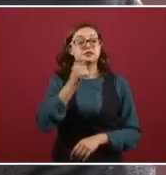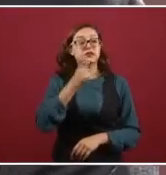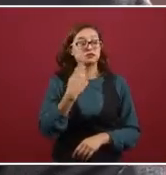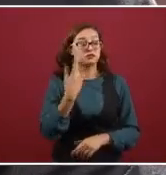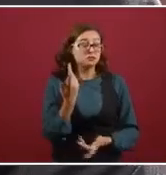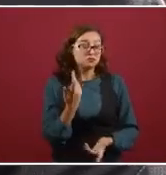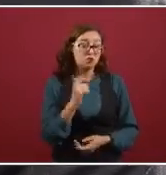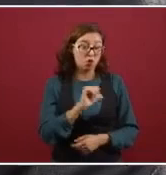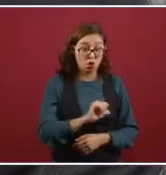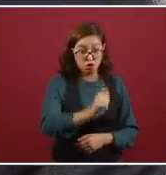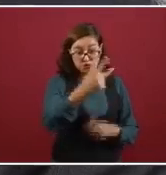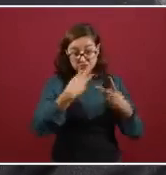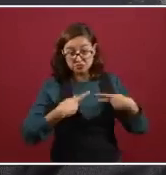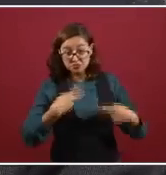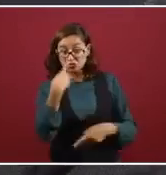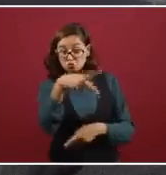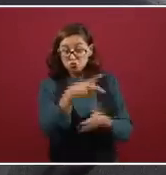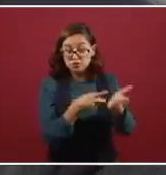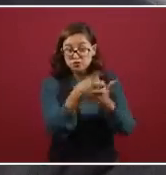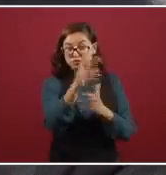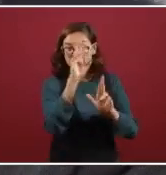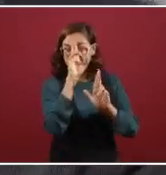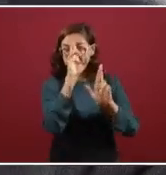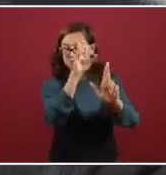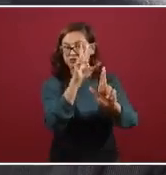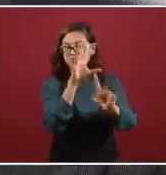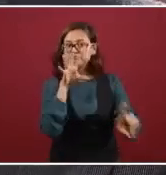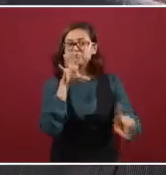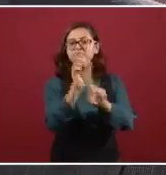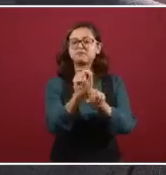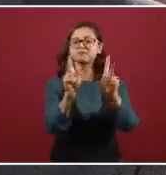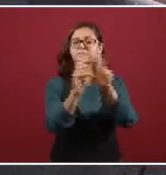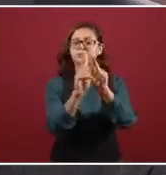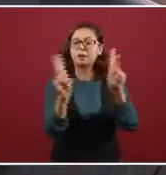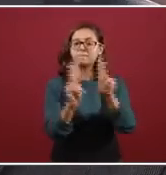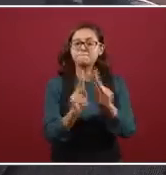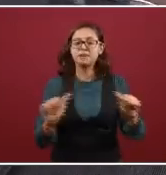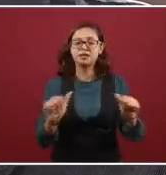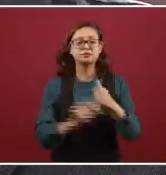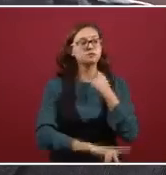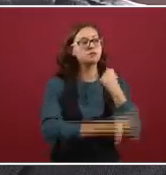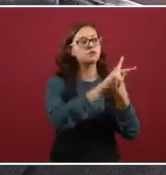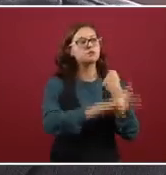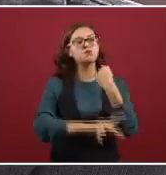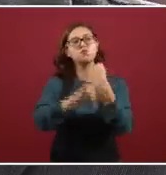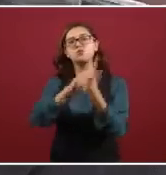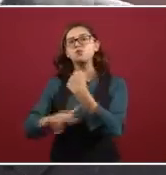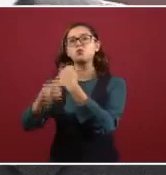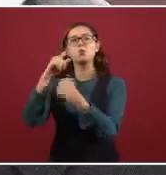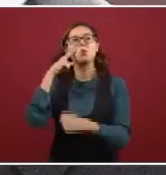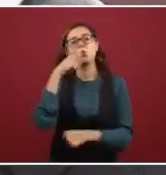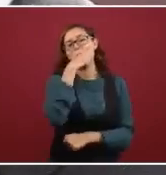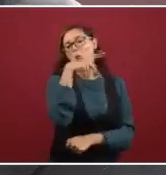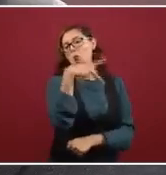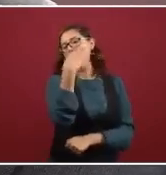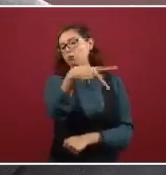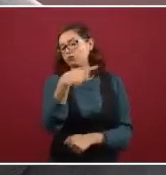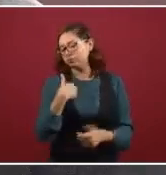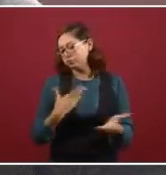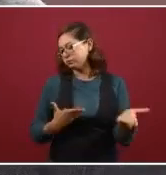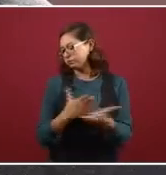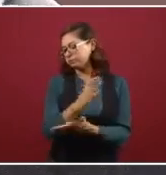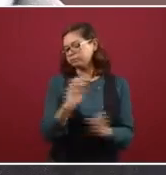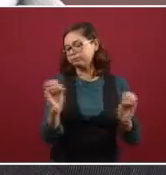paz y la no intervención, la autodeterminación de los pueblos, que a veces se